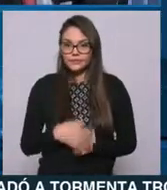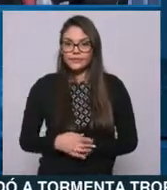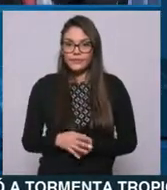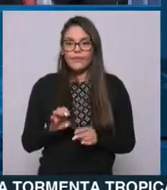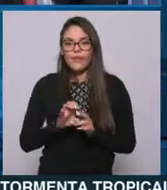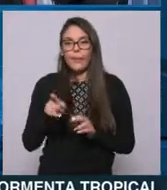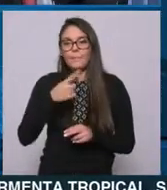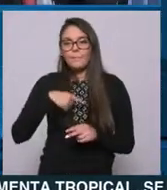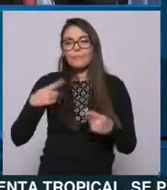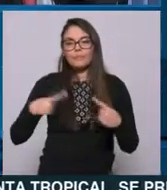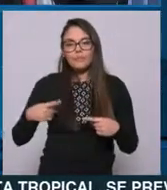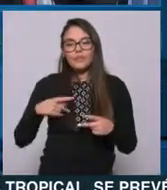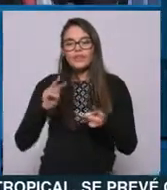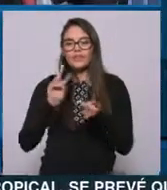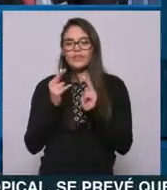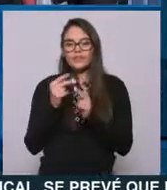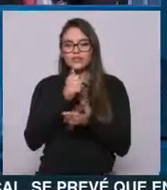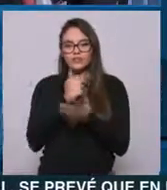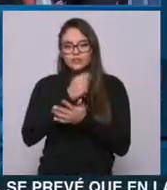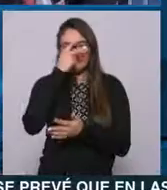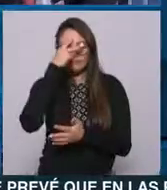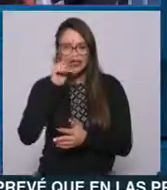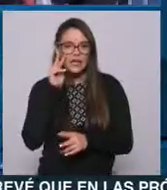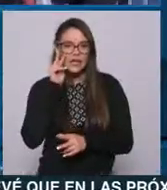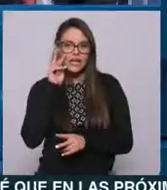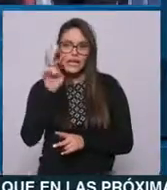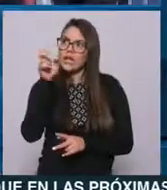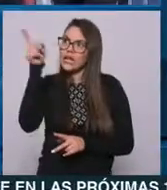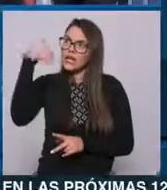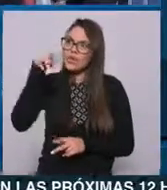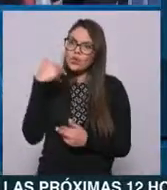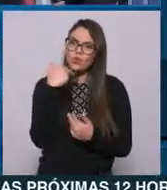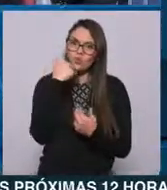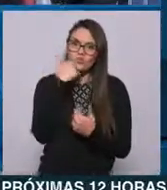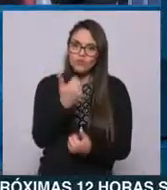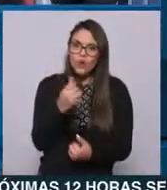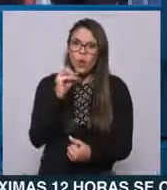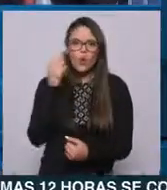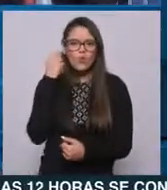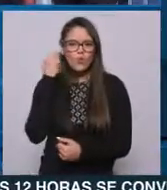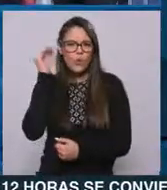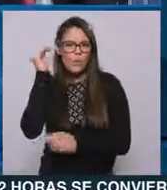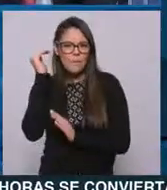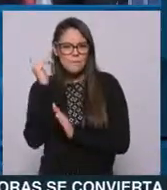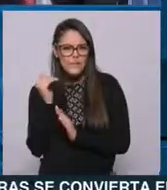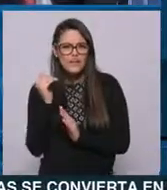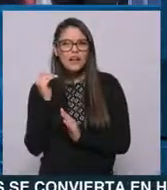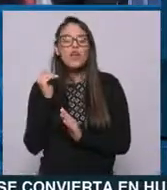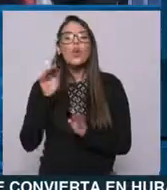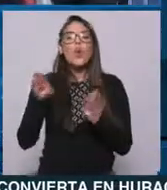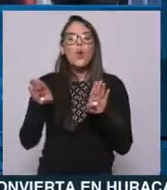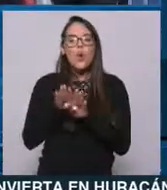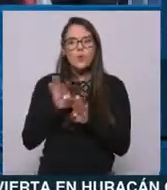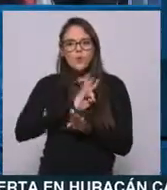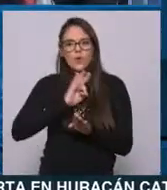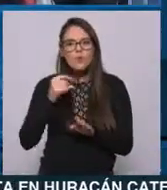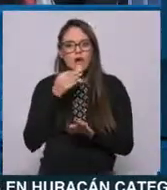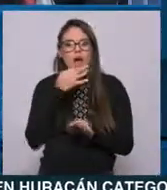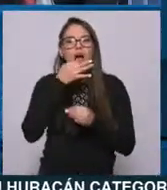los vecinos de la Ciudad de México que detectaron que un altavoz no funcionaba o funcionaba con volumen bajo, ¿dónde y cómo pueden